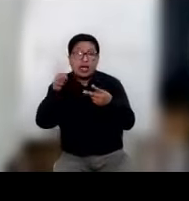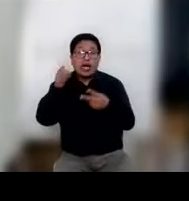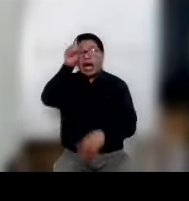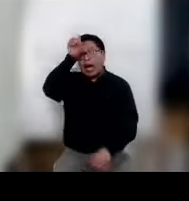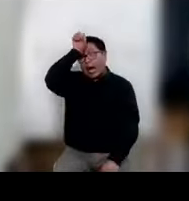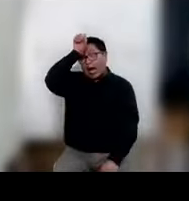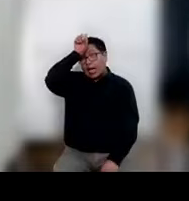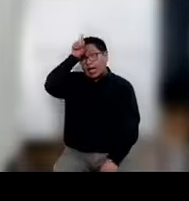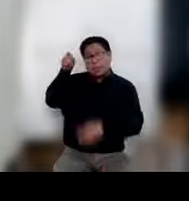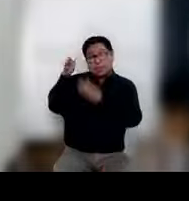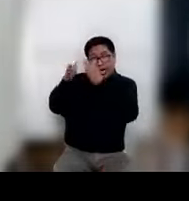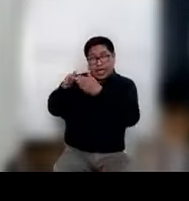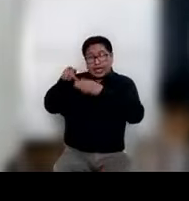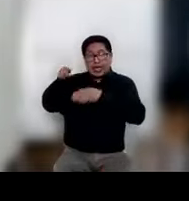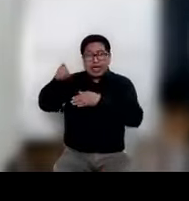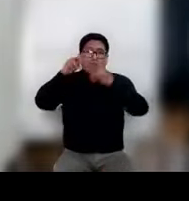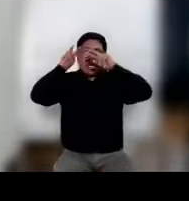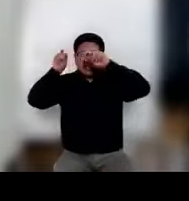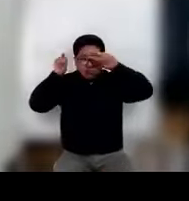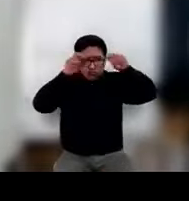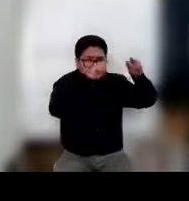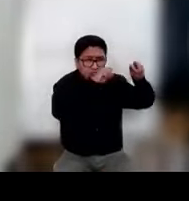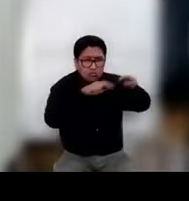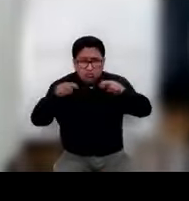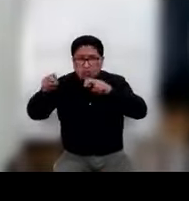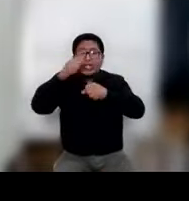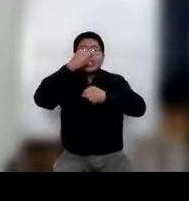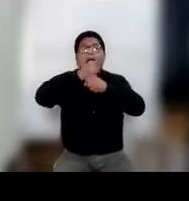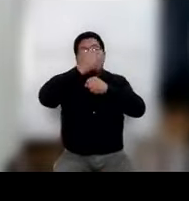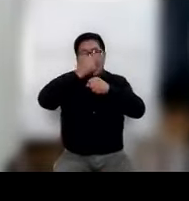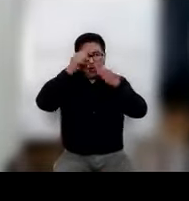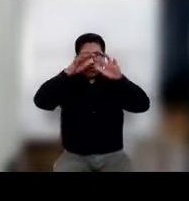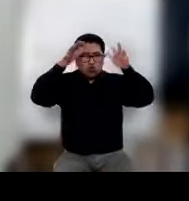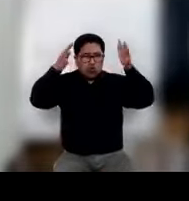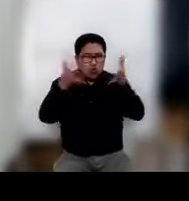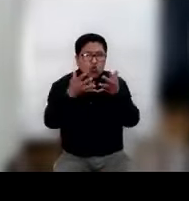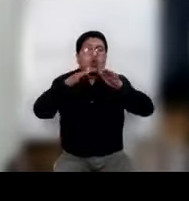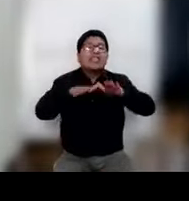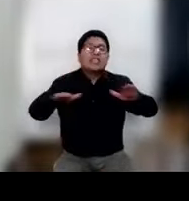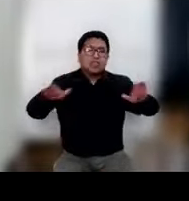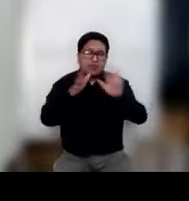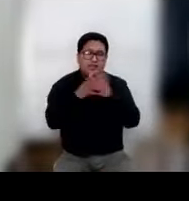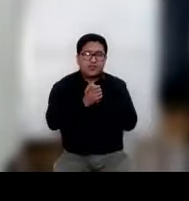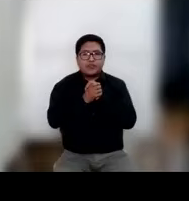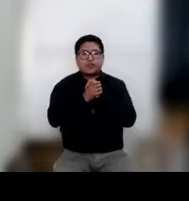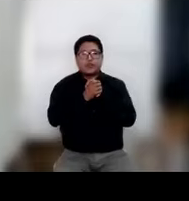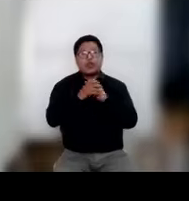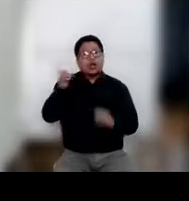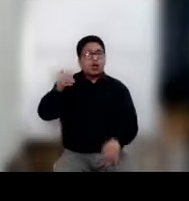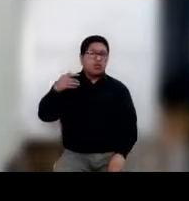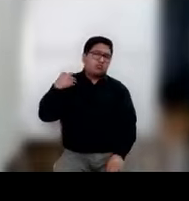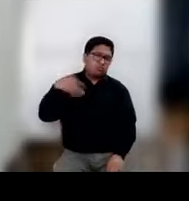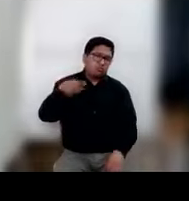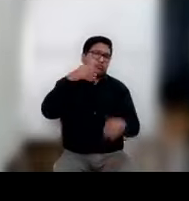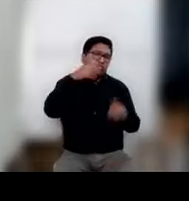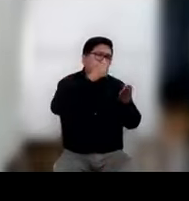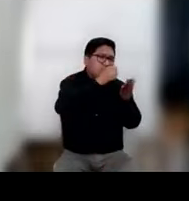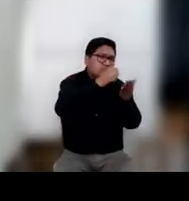la investigación del trabajo infantil en todo el mundo y todo varios varios escritores